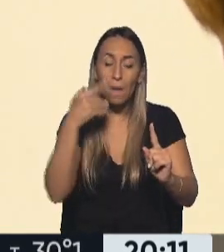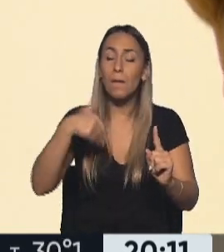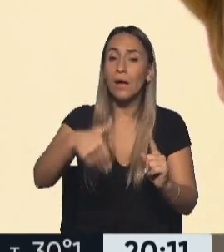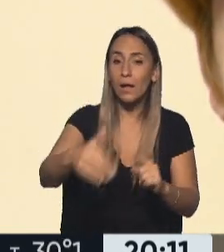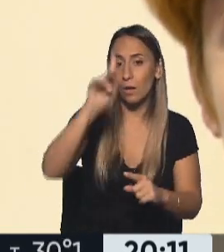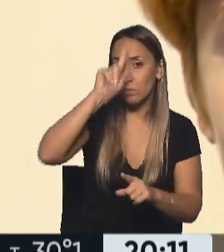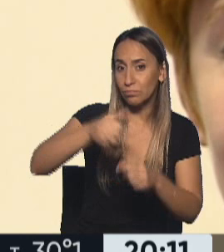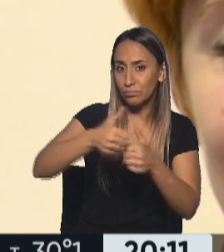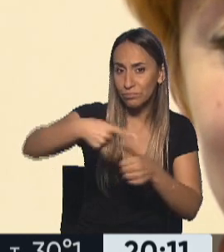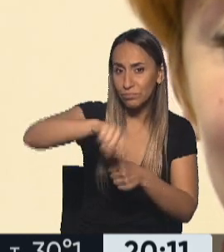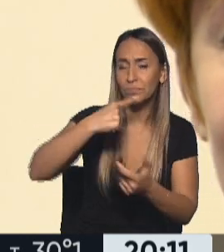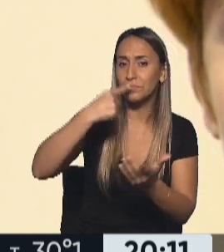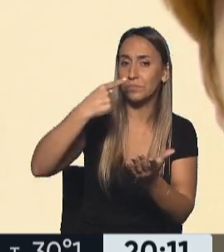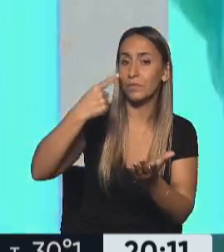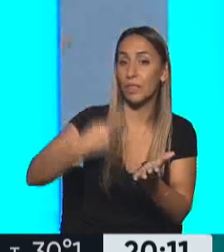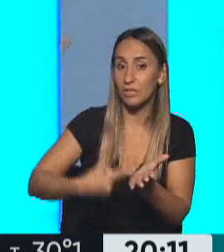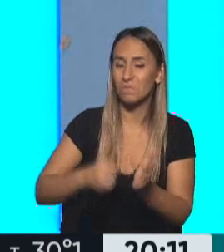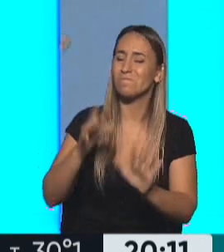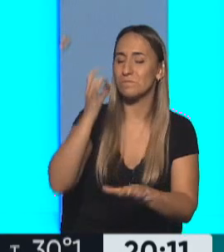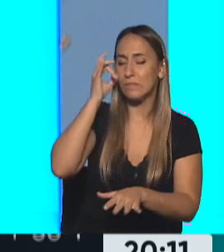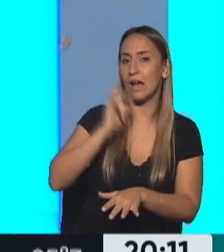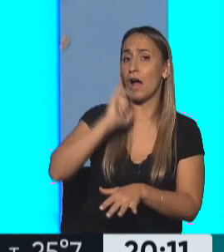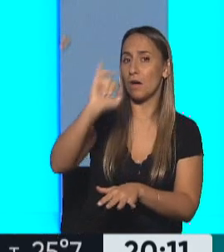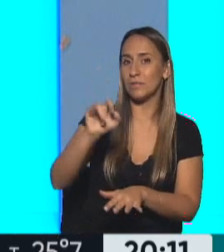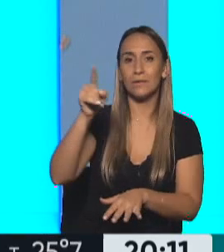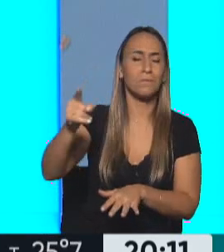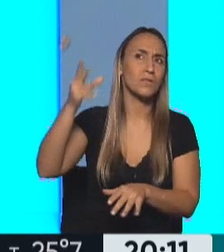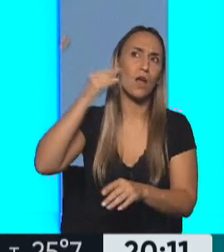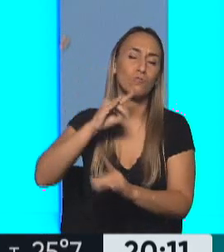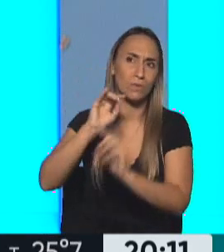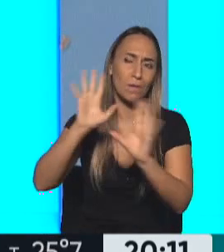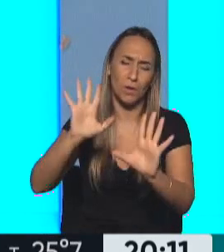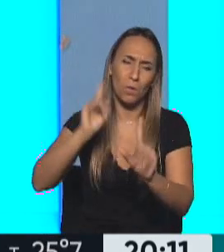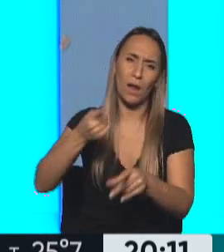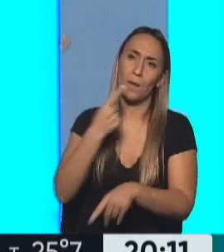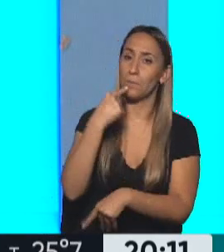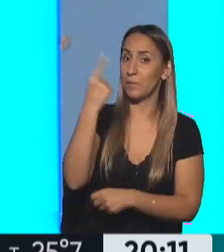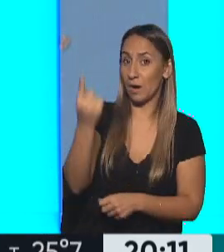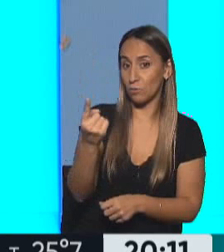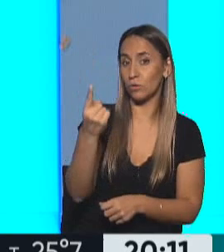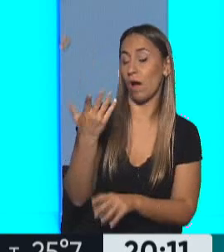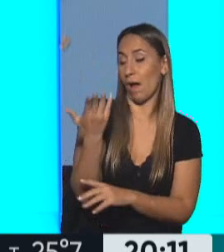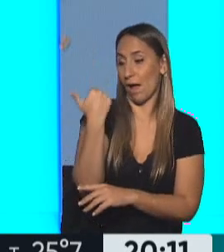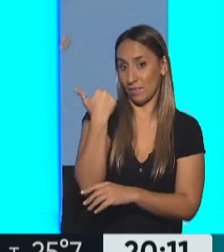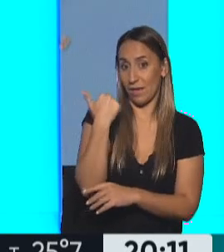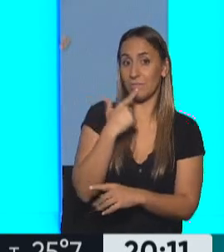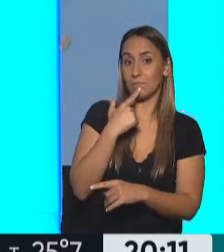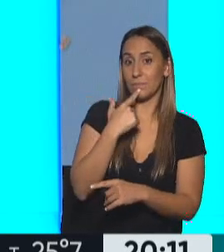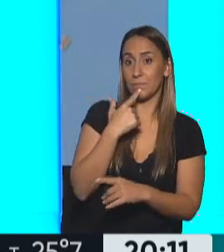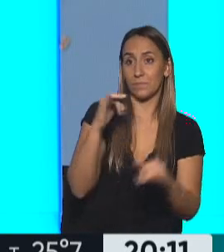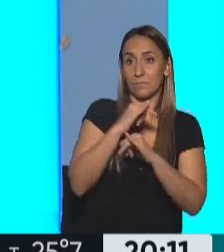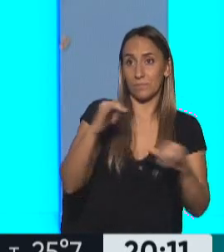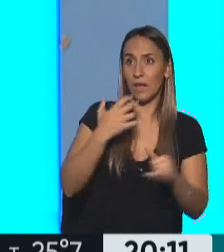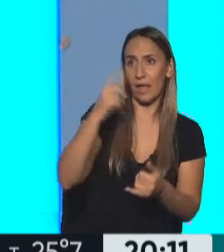veredicto. Bien, Carla, te escuchamos con alguna dificultad, pero quería preguntarte, porque cuando recibimos la noticia anterior, ¿no?, la anulación